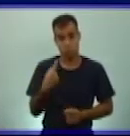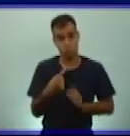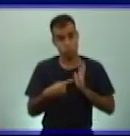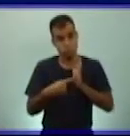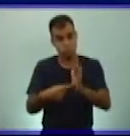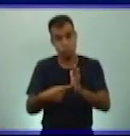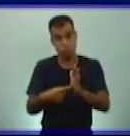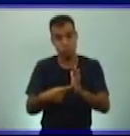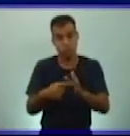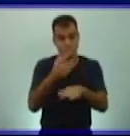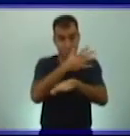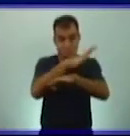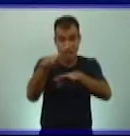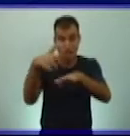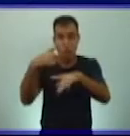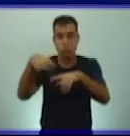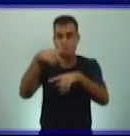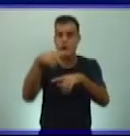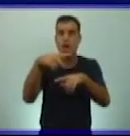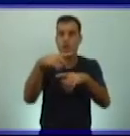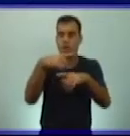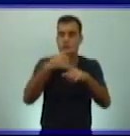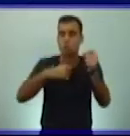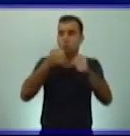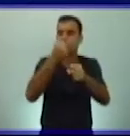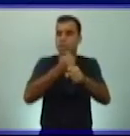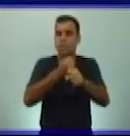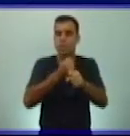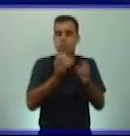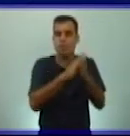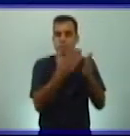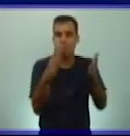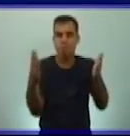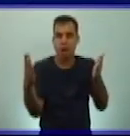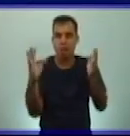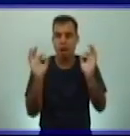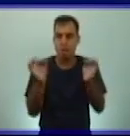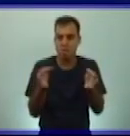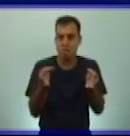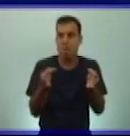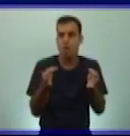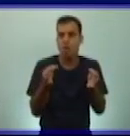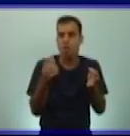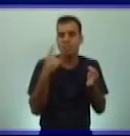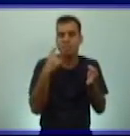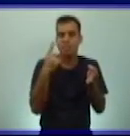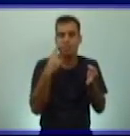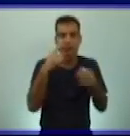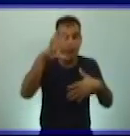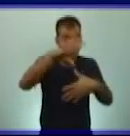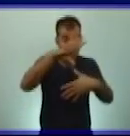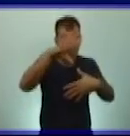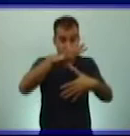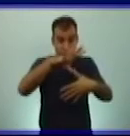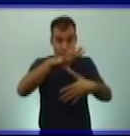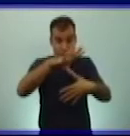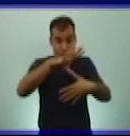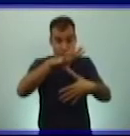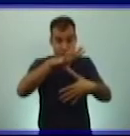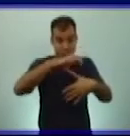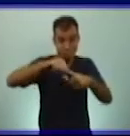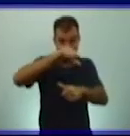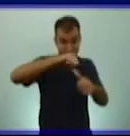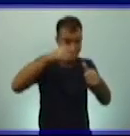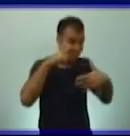límites marítimos utilicen un mapa del cuaderno de mapas donde aparezca la sección de América Latina y el Caribe para